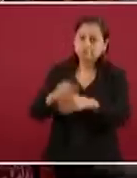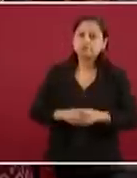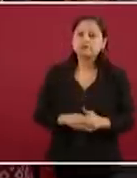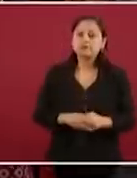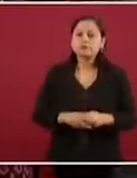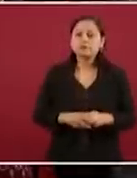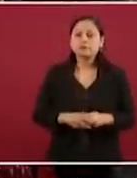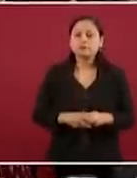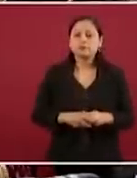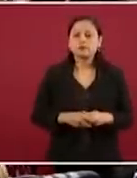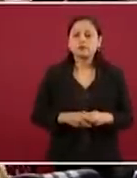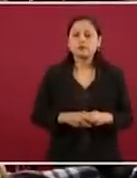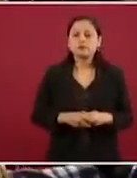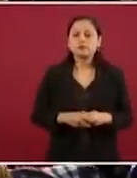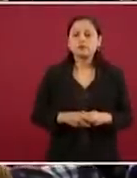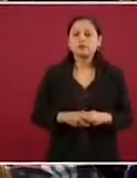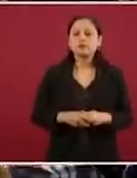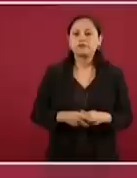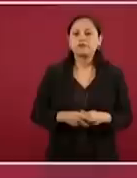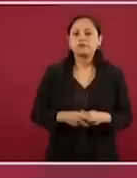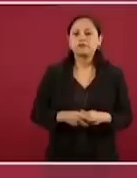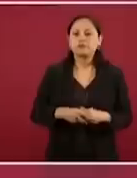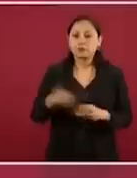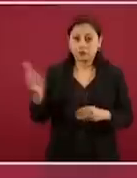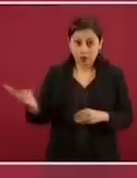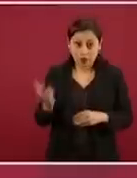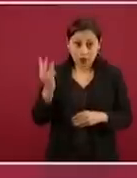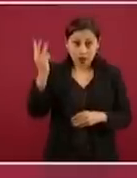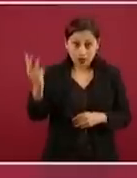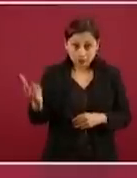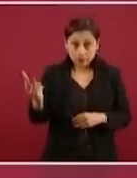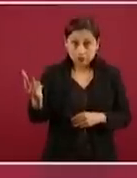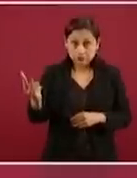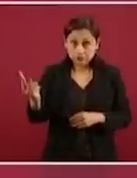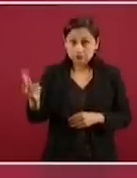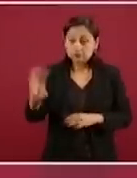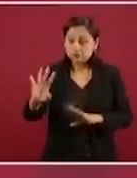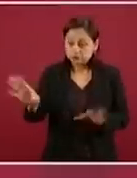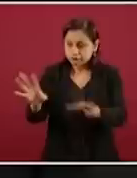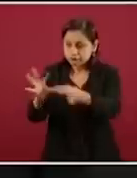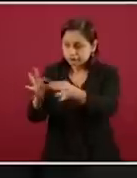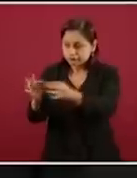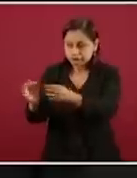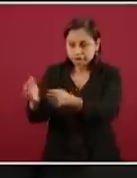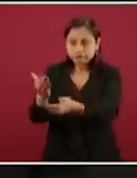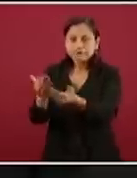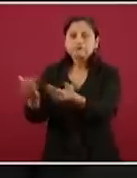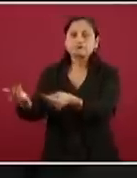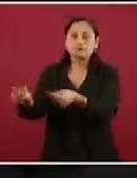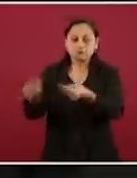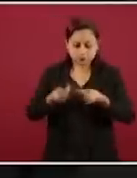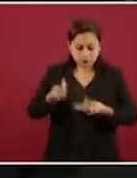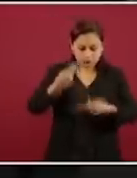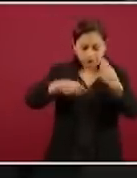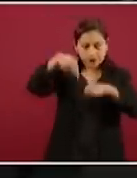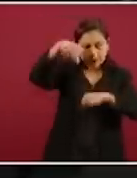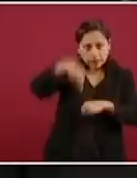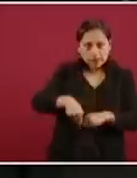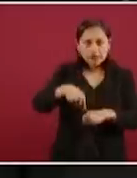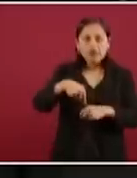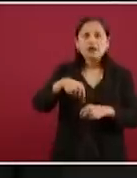y nos van a presentar un informe y, más que eso, lo